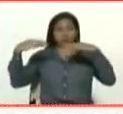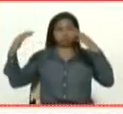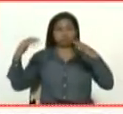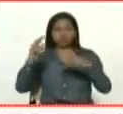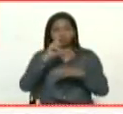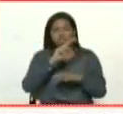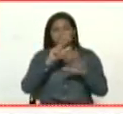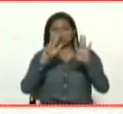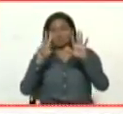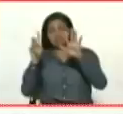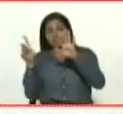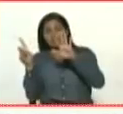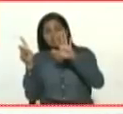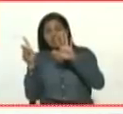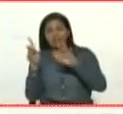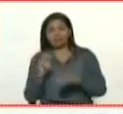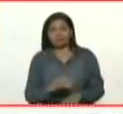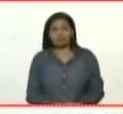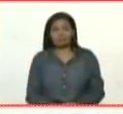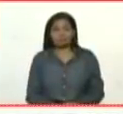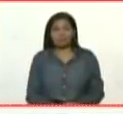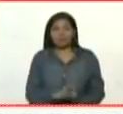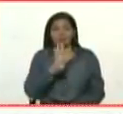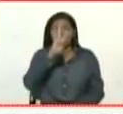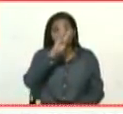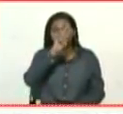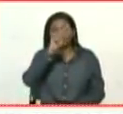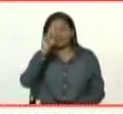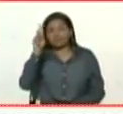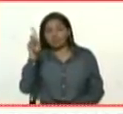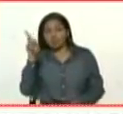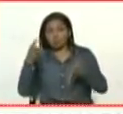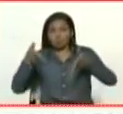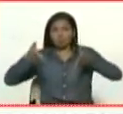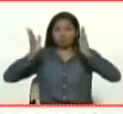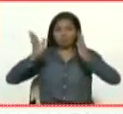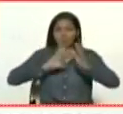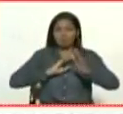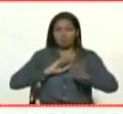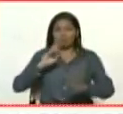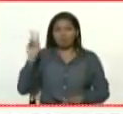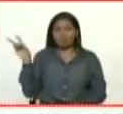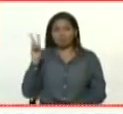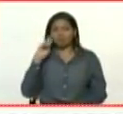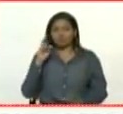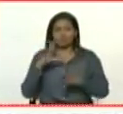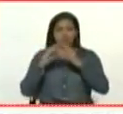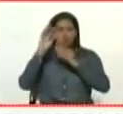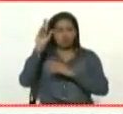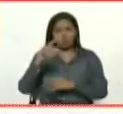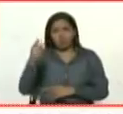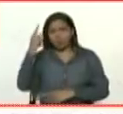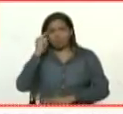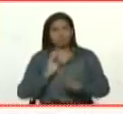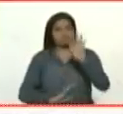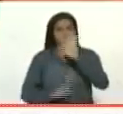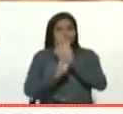oficinas. Hoy el Banco de Venezuela tiene 421 oficinas y todos los días creciendo.